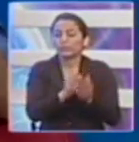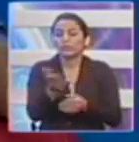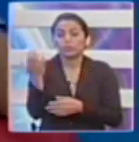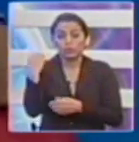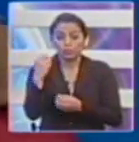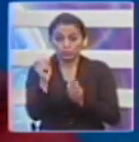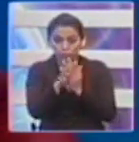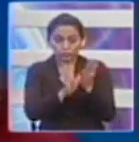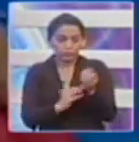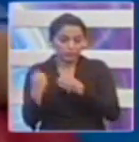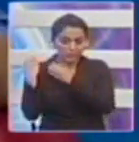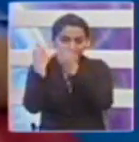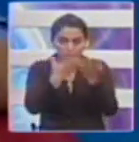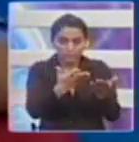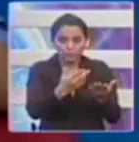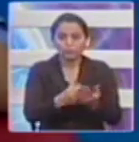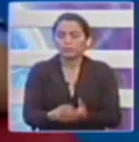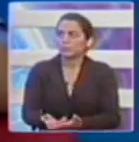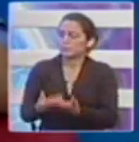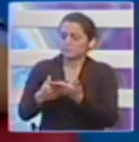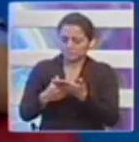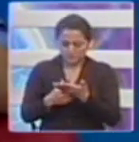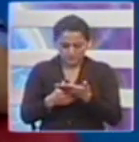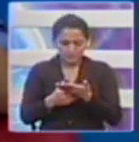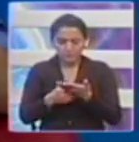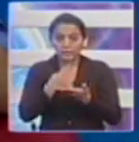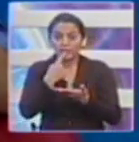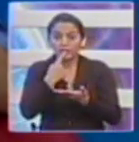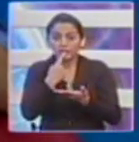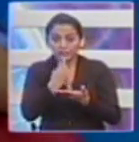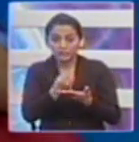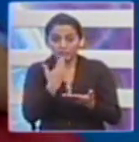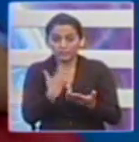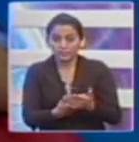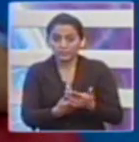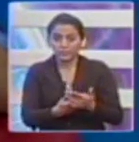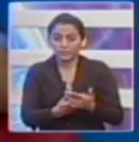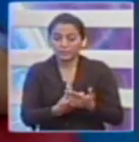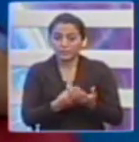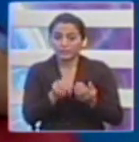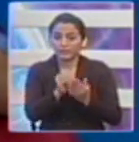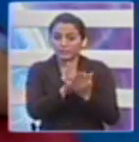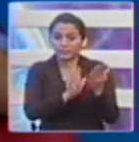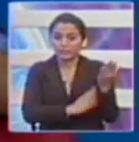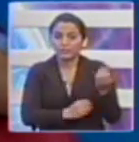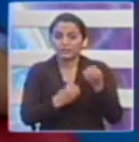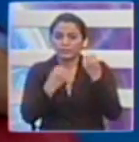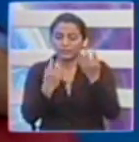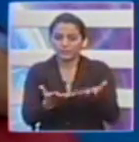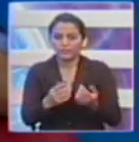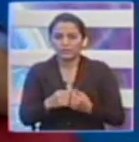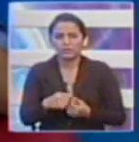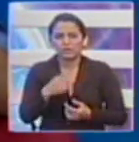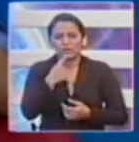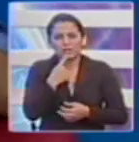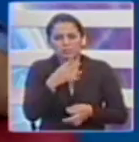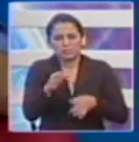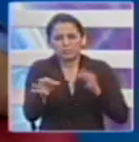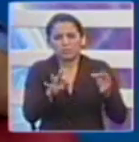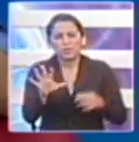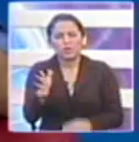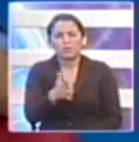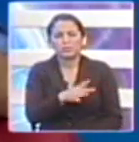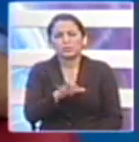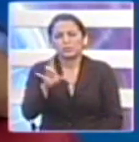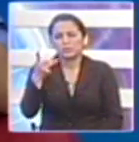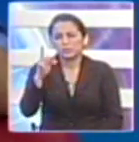Y esto quiero que se escuche muy bien, donde se dice que el Estado está obeso y gordo acá en el país, que se han sumado más de 18 ministerios en los